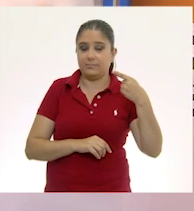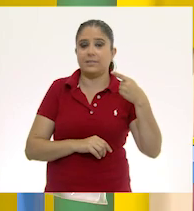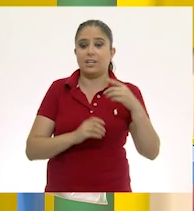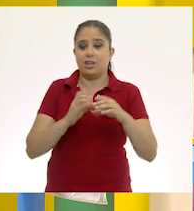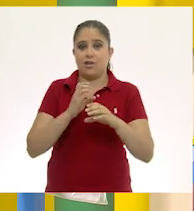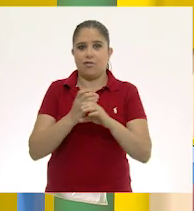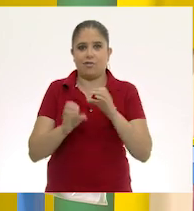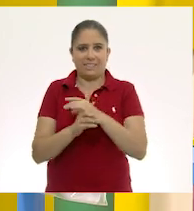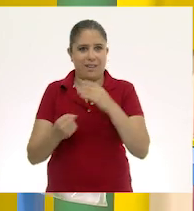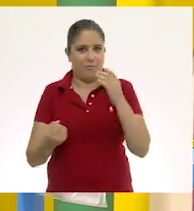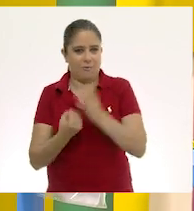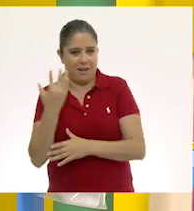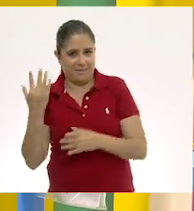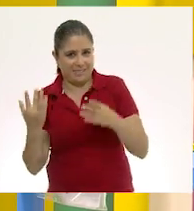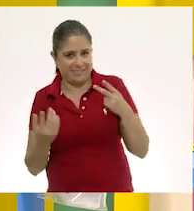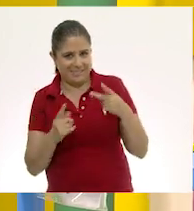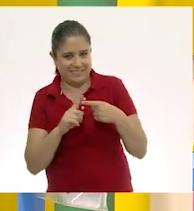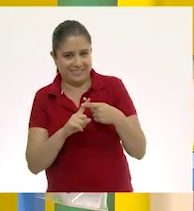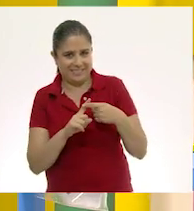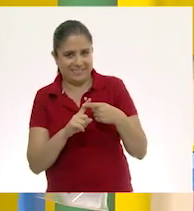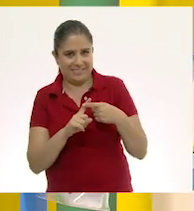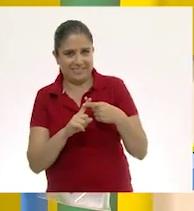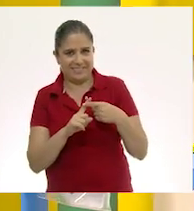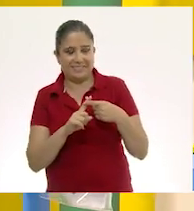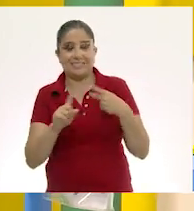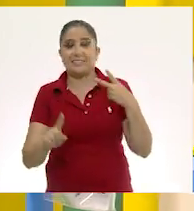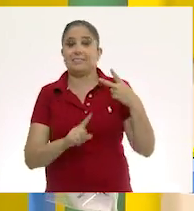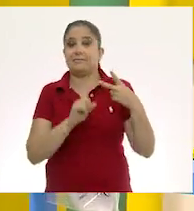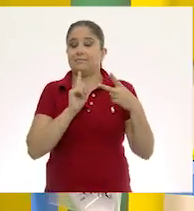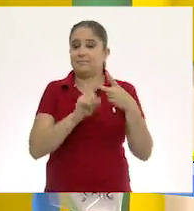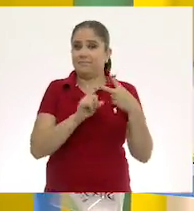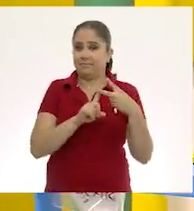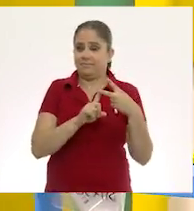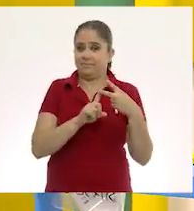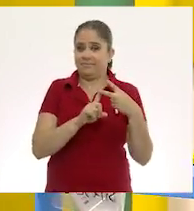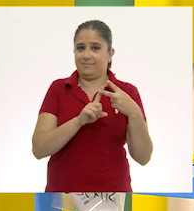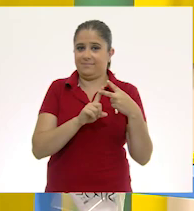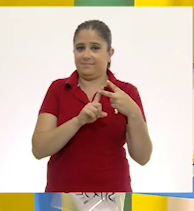cosas nuevas. Cosas nuevas. Segundo,